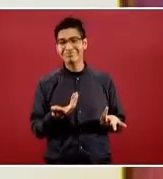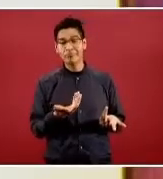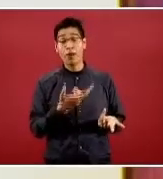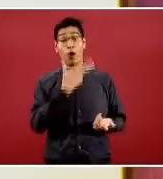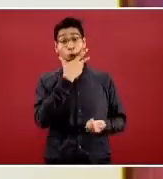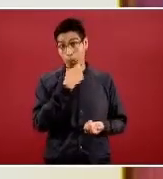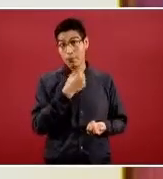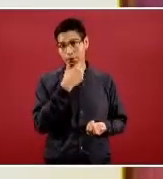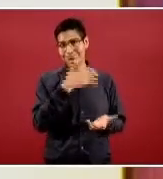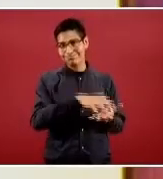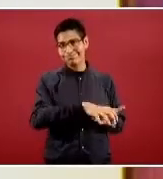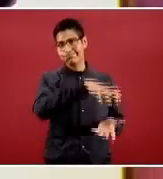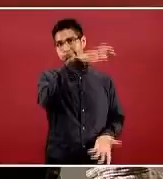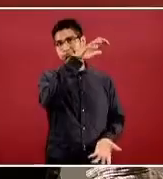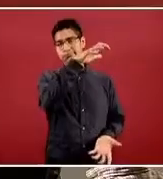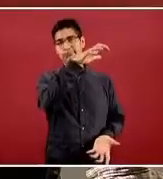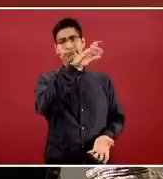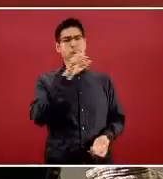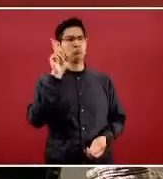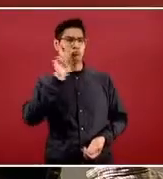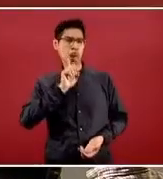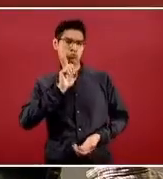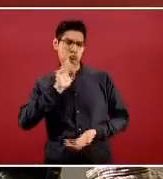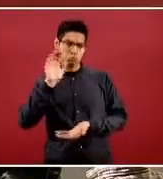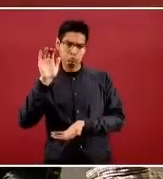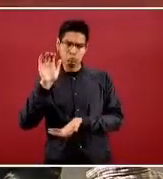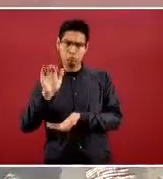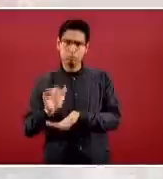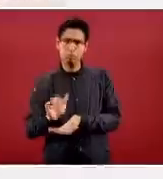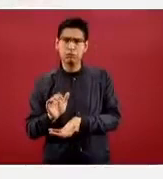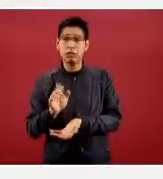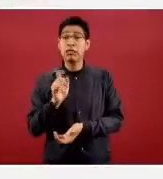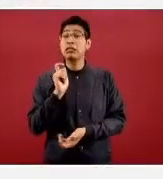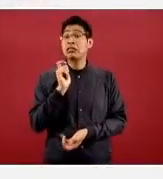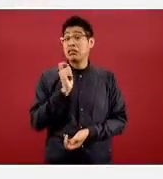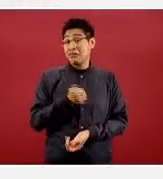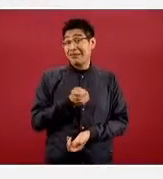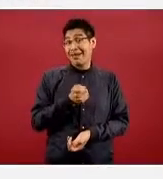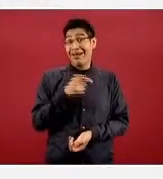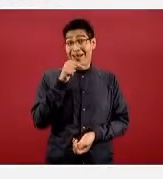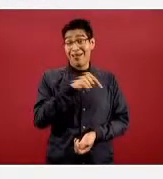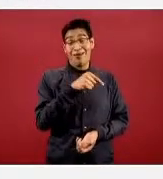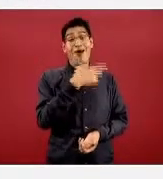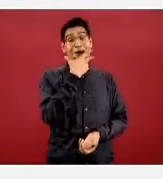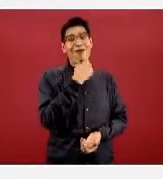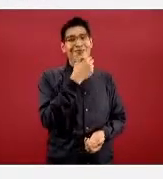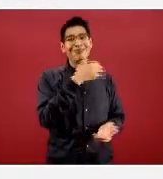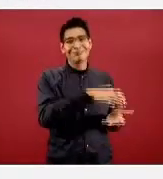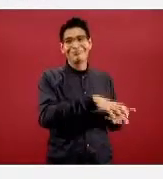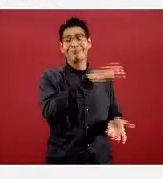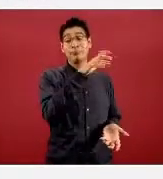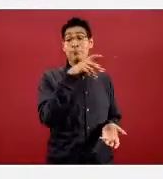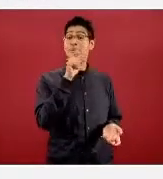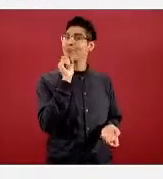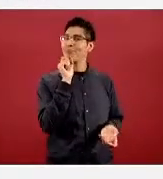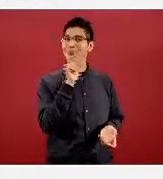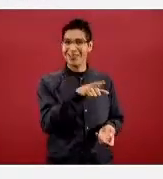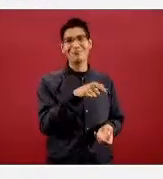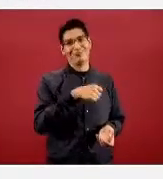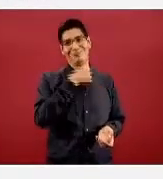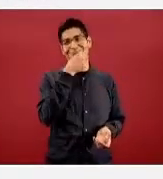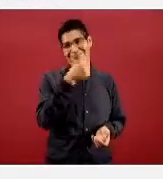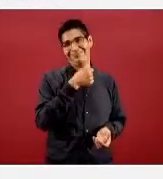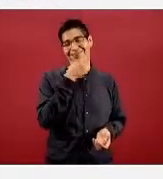de hombres y también seguimos viendo un predominio en los mayores, en los adultos mayores, que es donde estamos